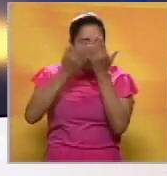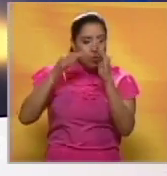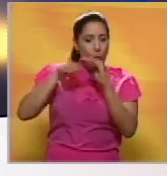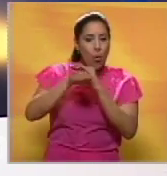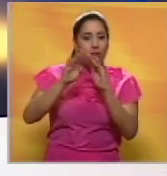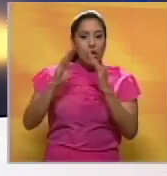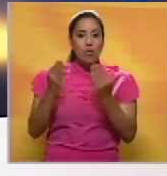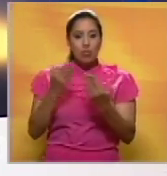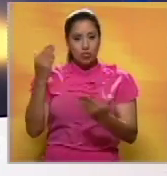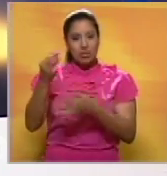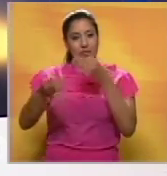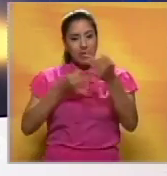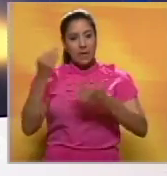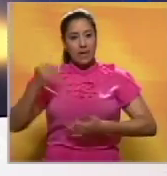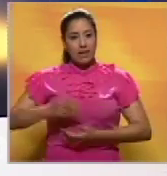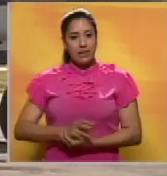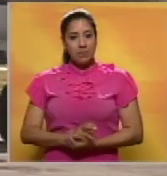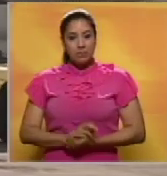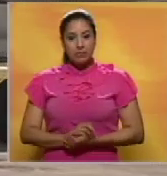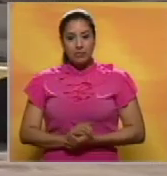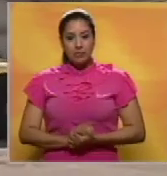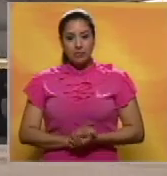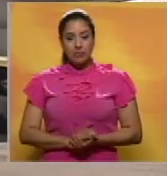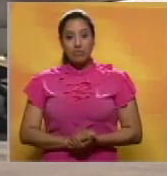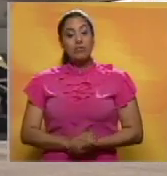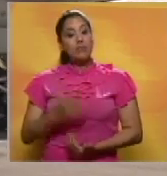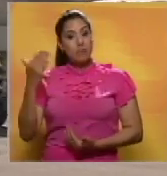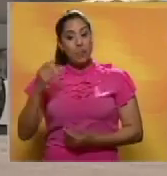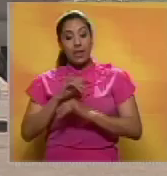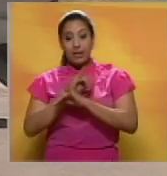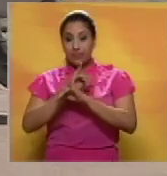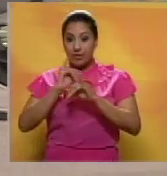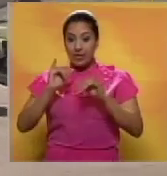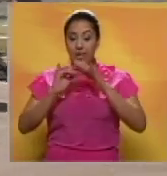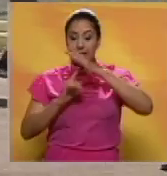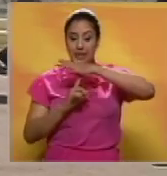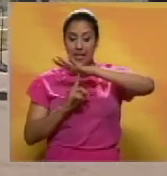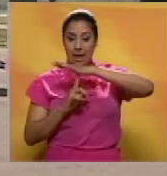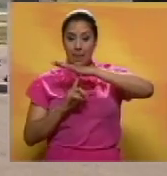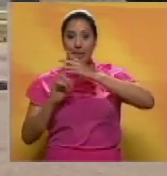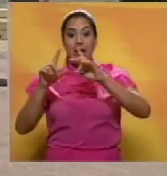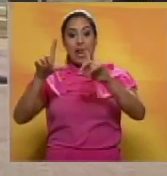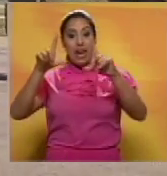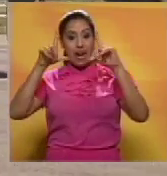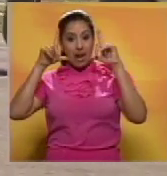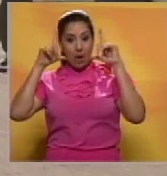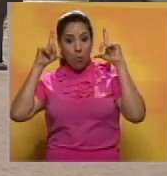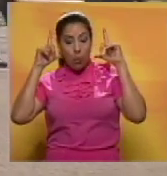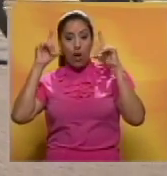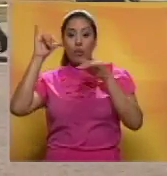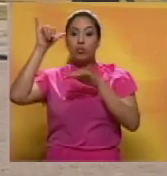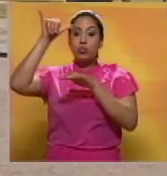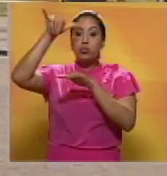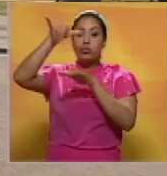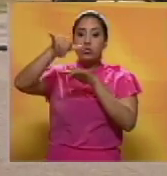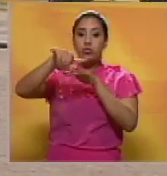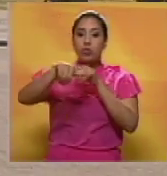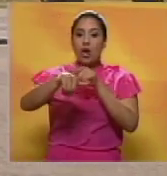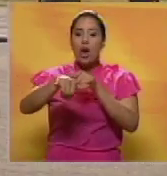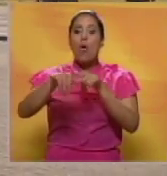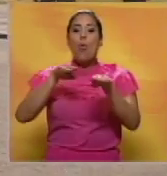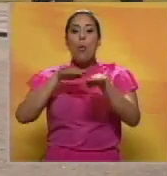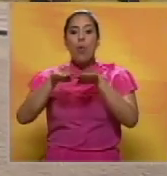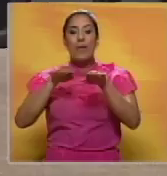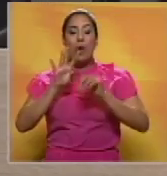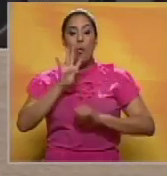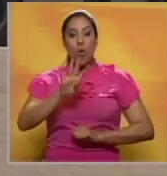Diana Vázquez nos amplía los detalles. Al terminal auxiliar de Maiquetía arribó este jueves el cargamento de